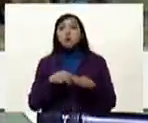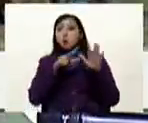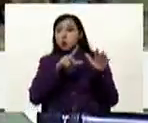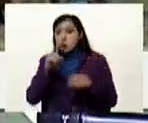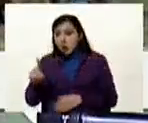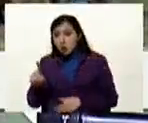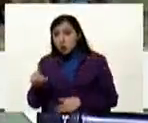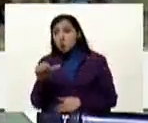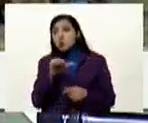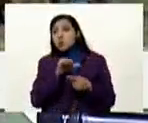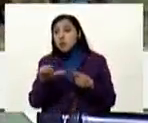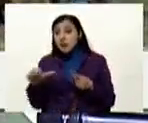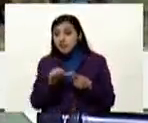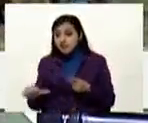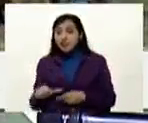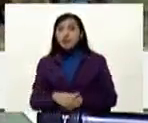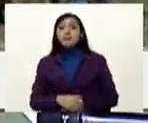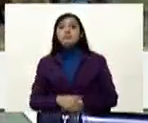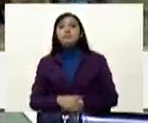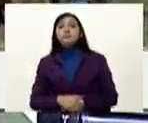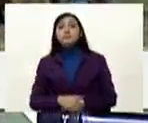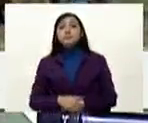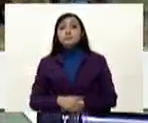81 semanas,